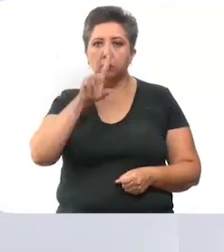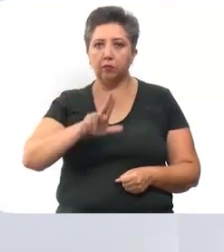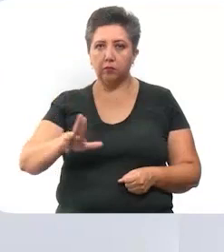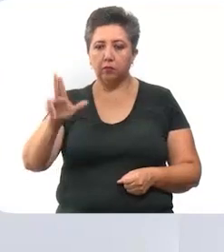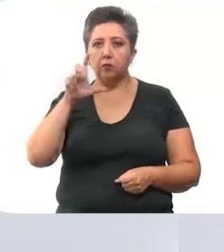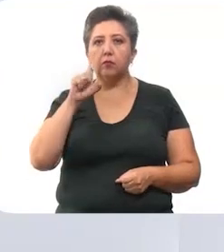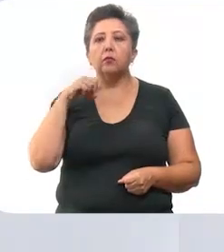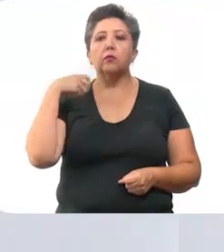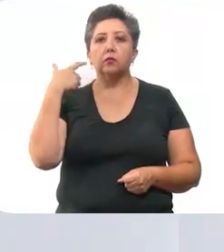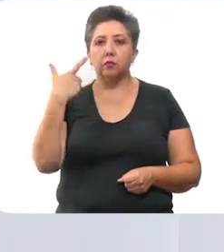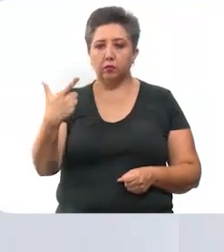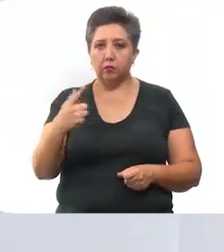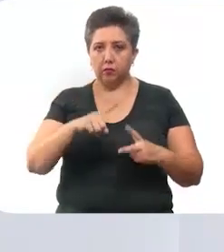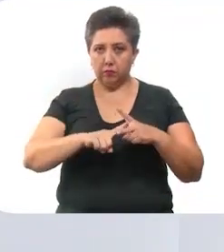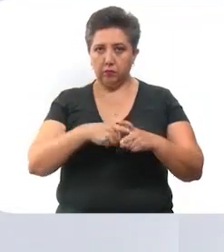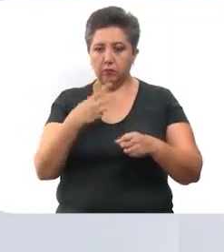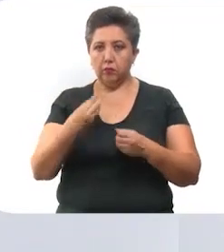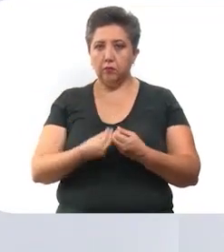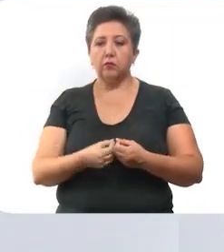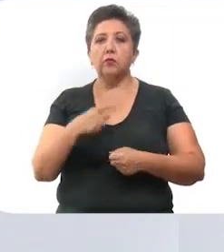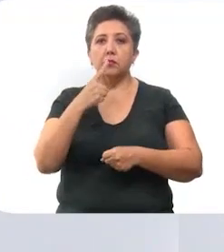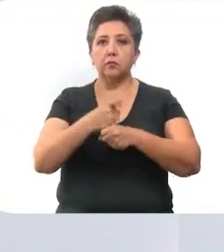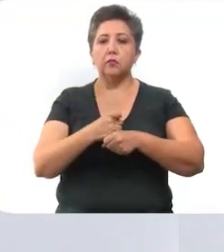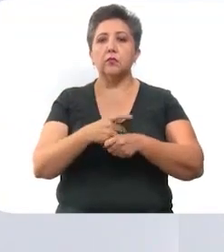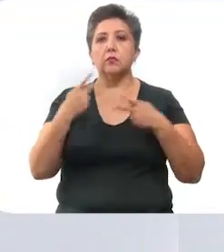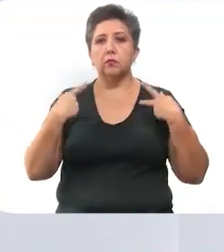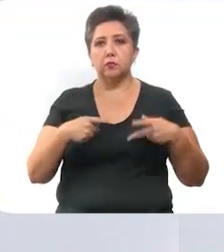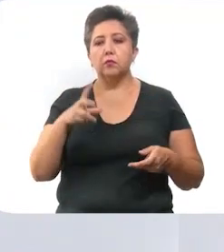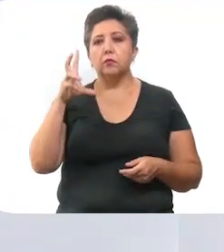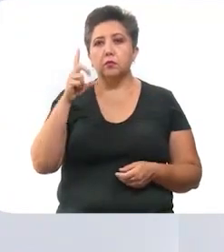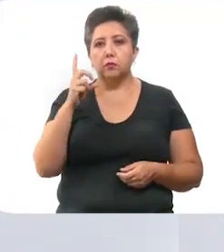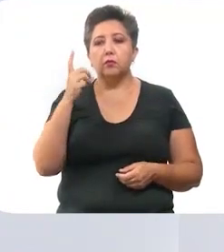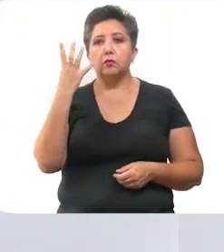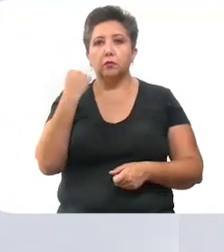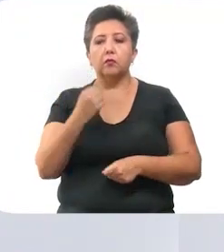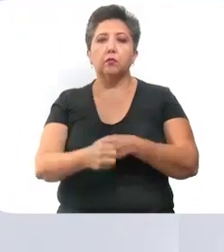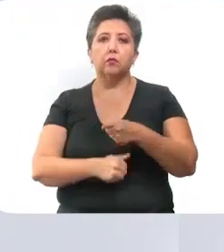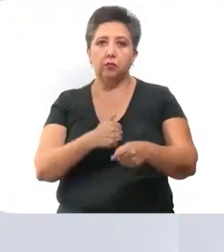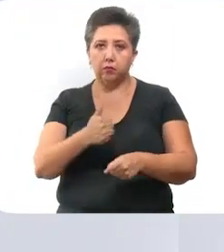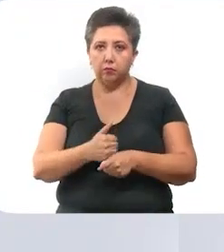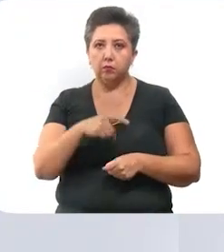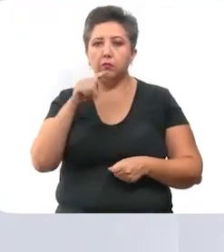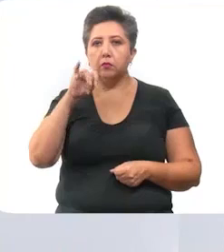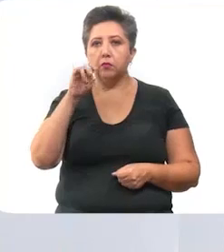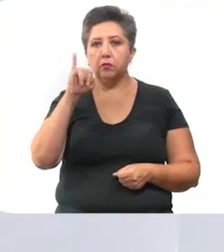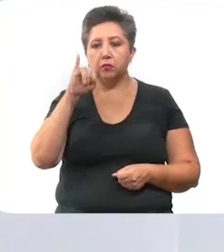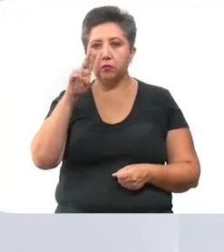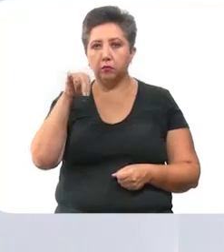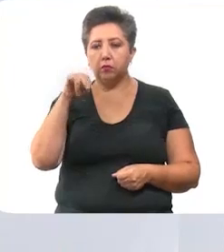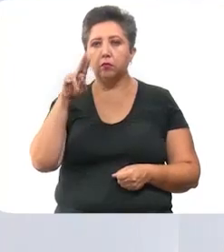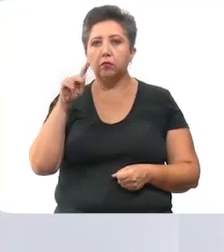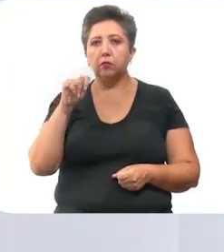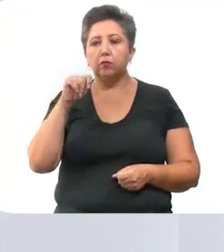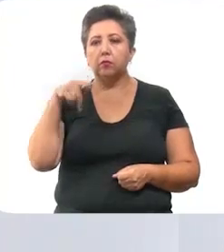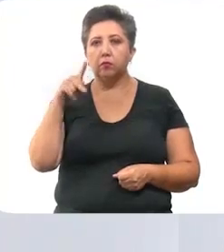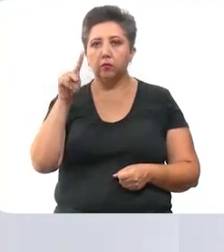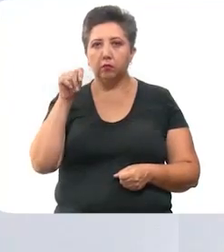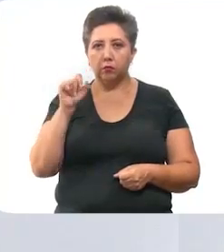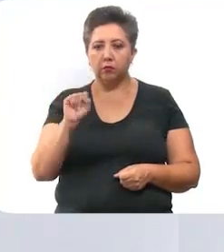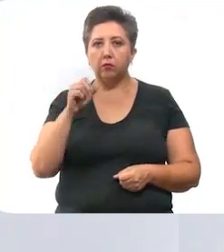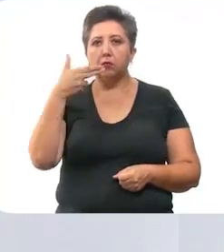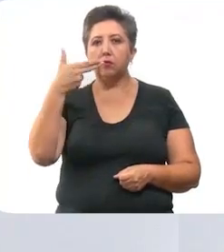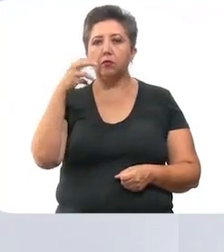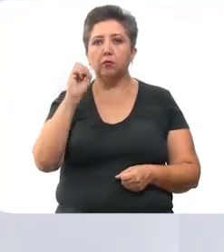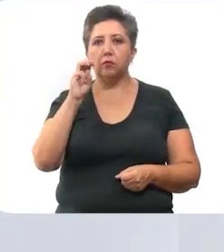martes 27 de julio iniciaremos la aplicación de la primera dosis para personas de 30 a 39 años en Tinum, Tequit, Sellé,